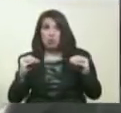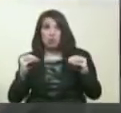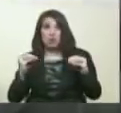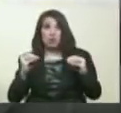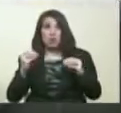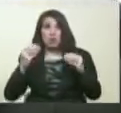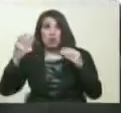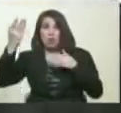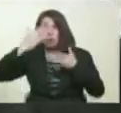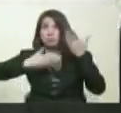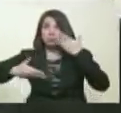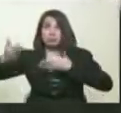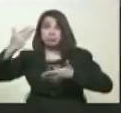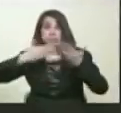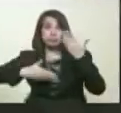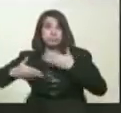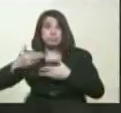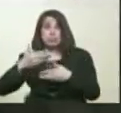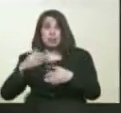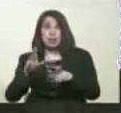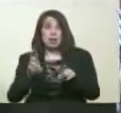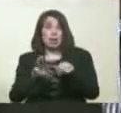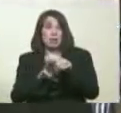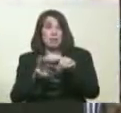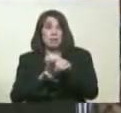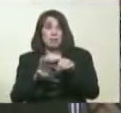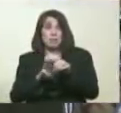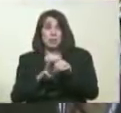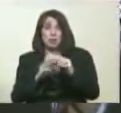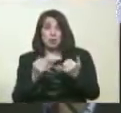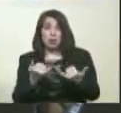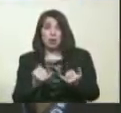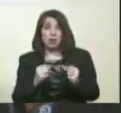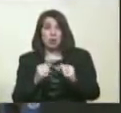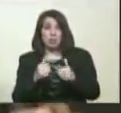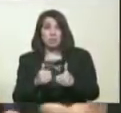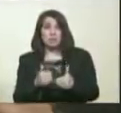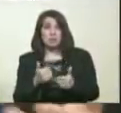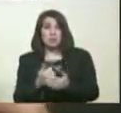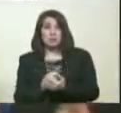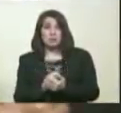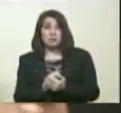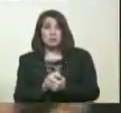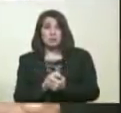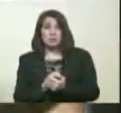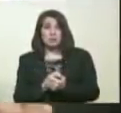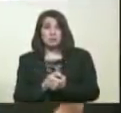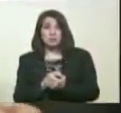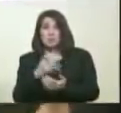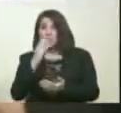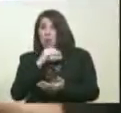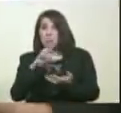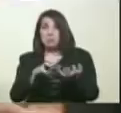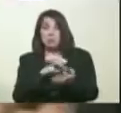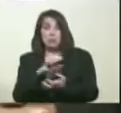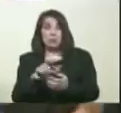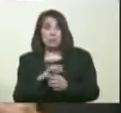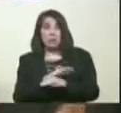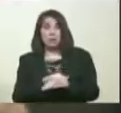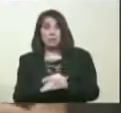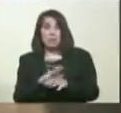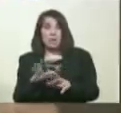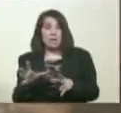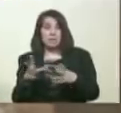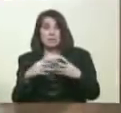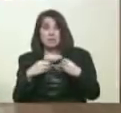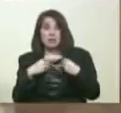exportaciones realizadas legalmente en la moneda del Petro a partir de hoy mismo. Así que ya no tienen problema. Aceptamos sus pagos